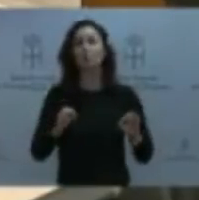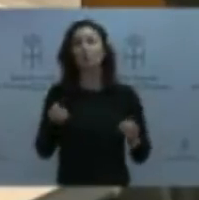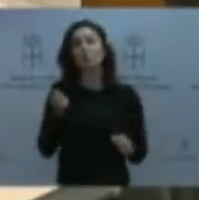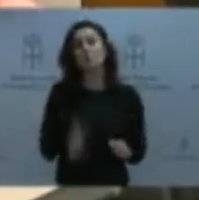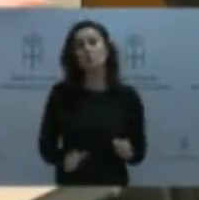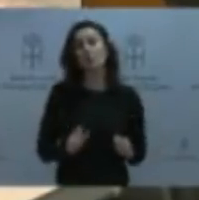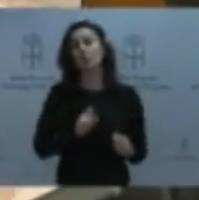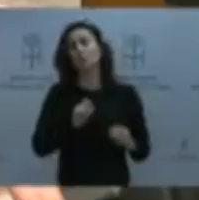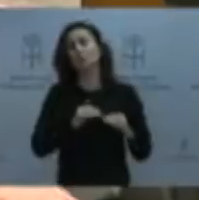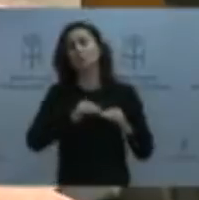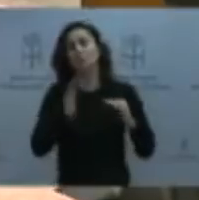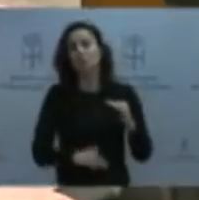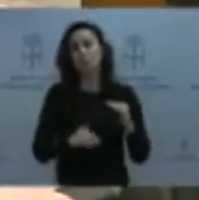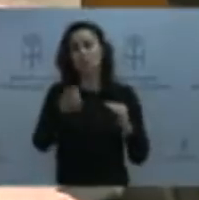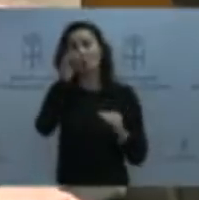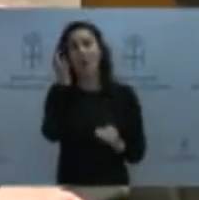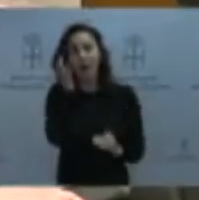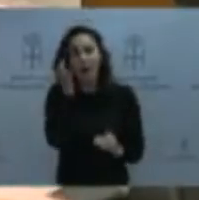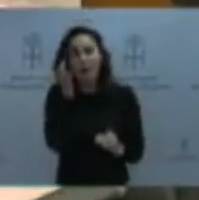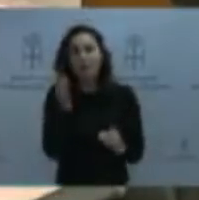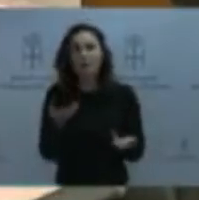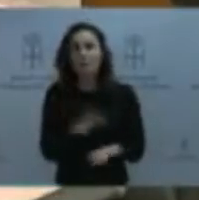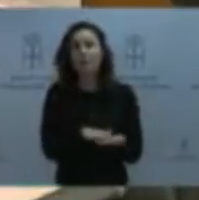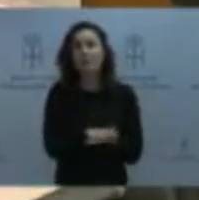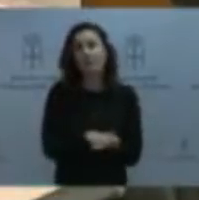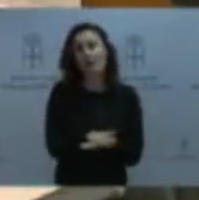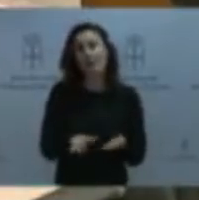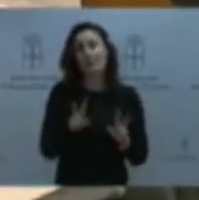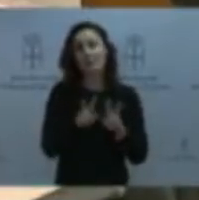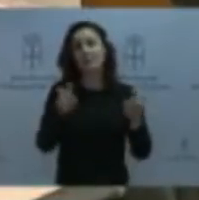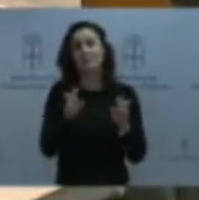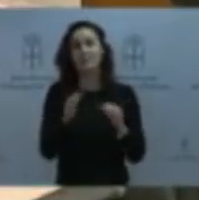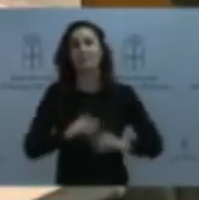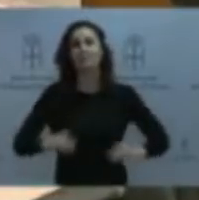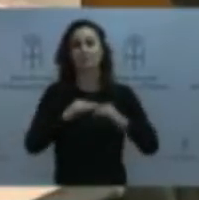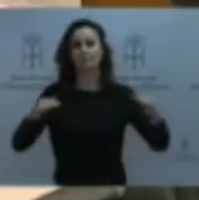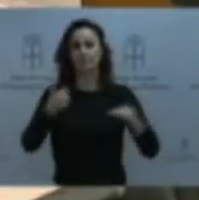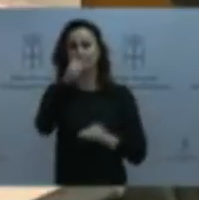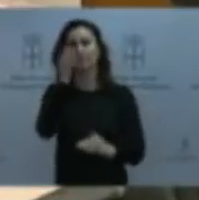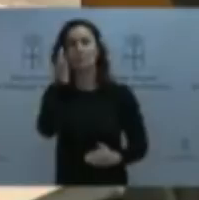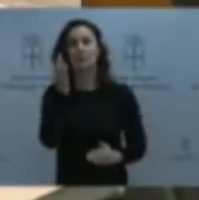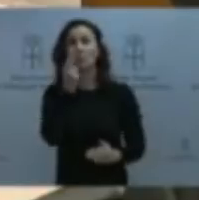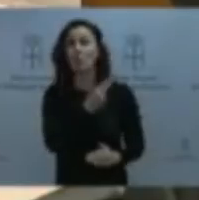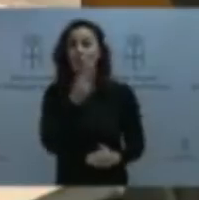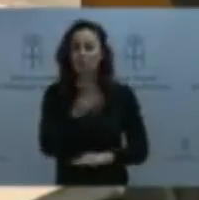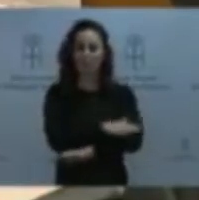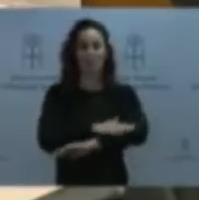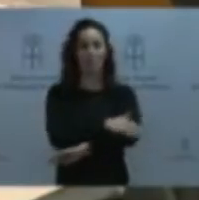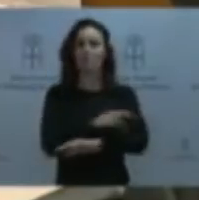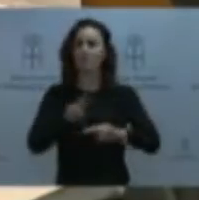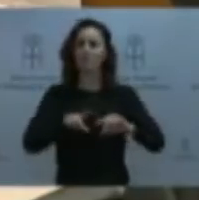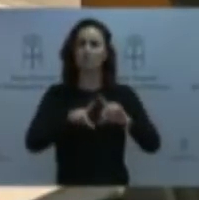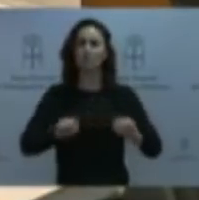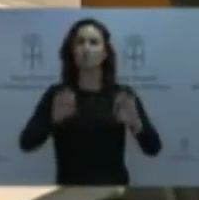la igualdad de hombres y mujeres, ¿no? En ese sentido, creo que el compromiso del Gobierno del Principado es